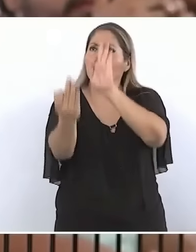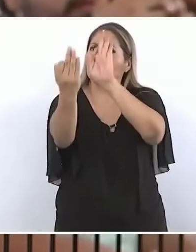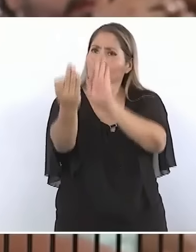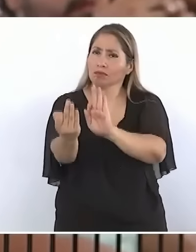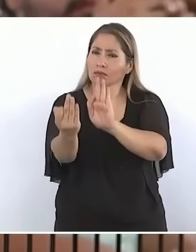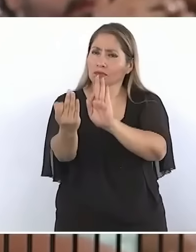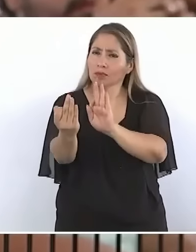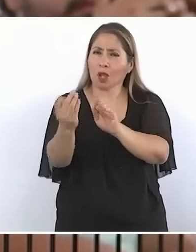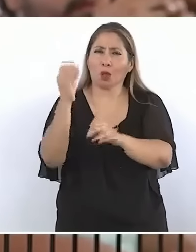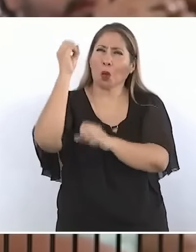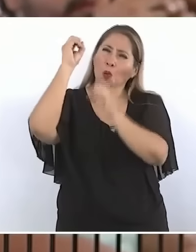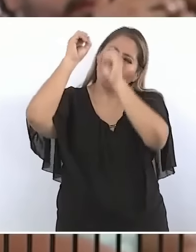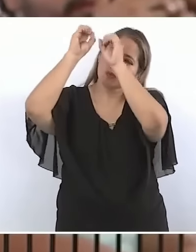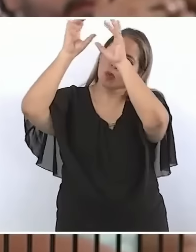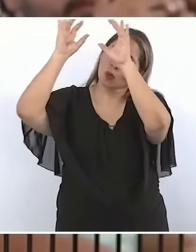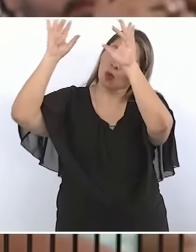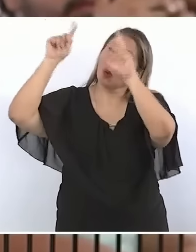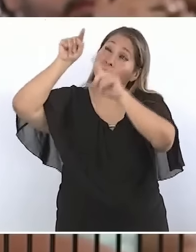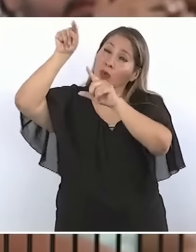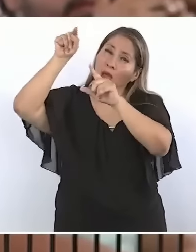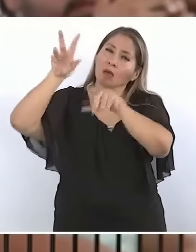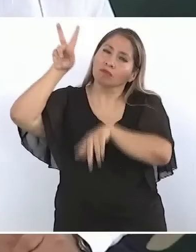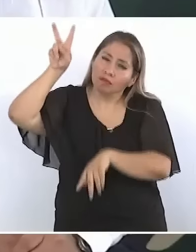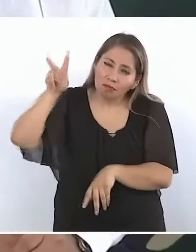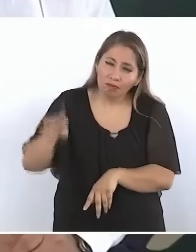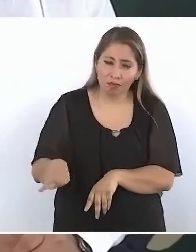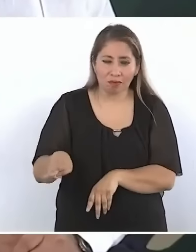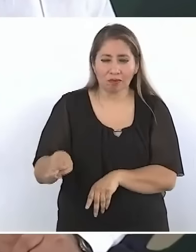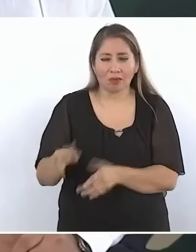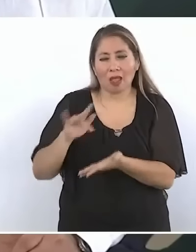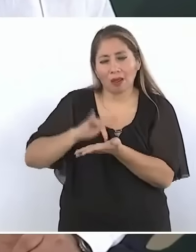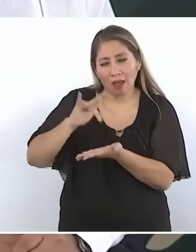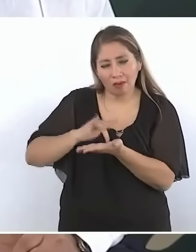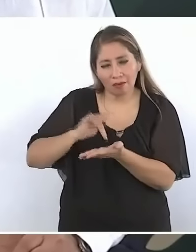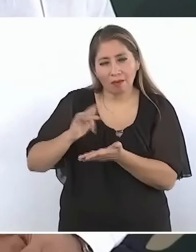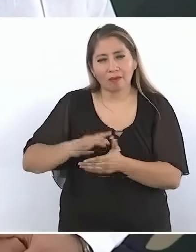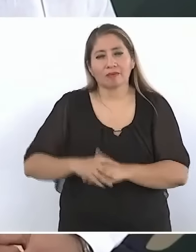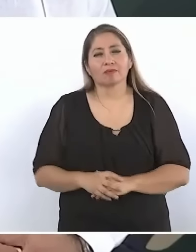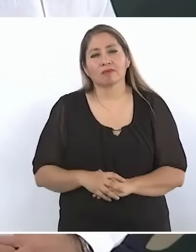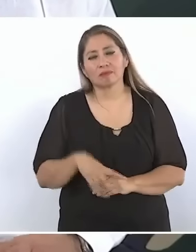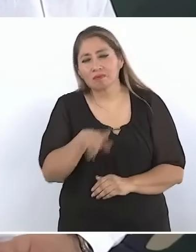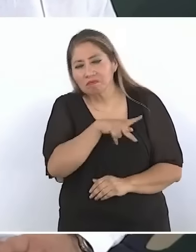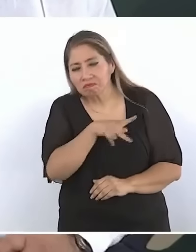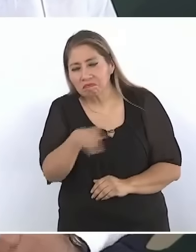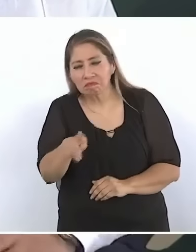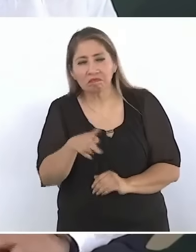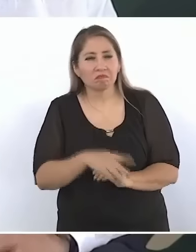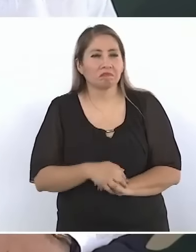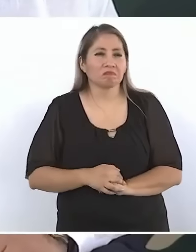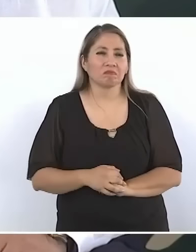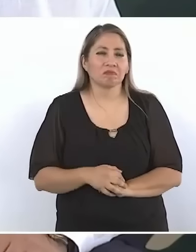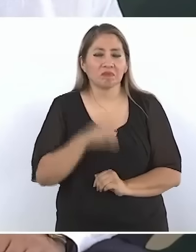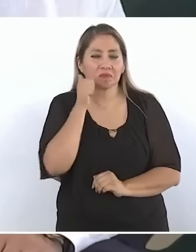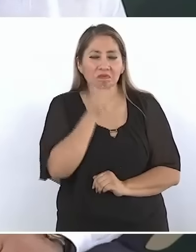un sueño realizado. Muchísimas gracias por todo ese